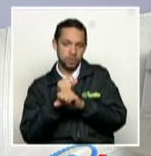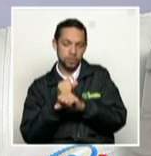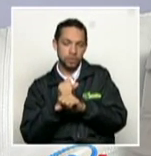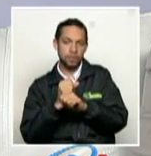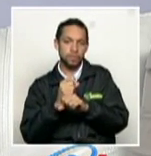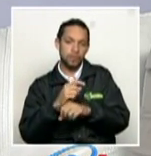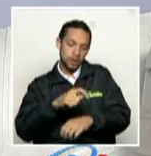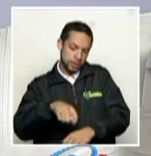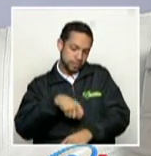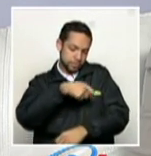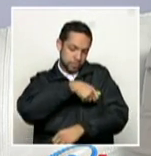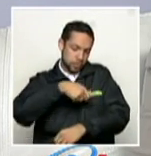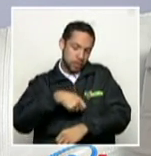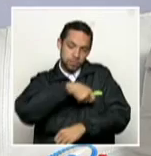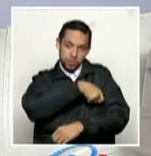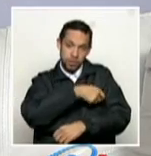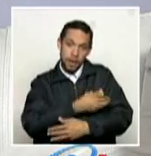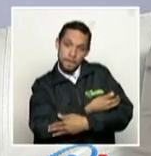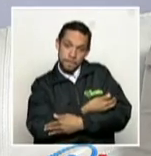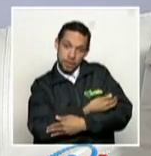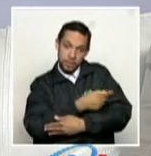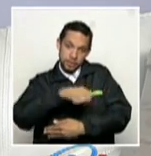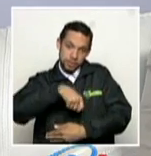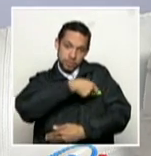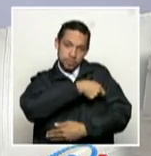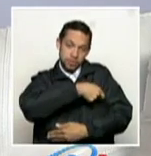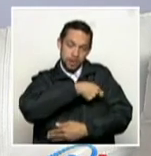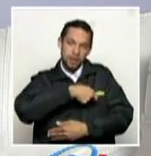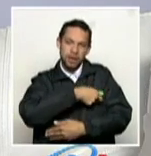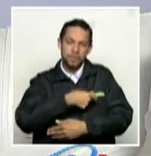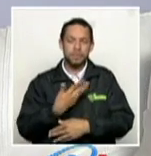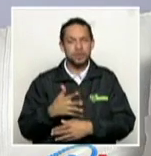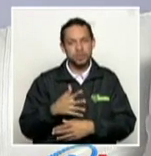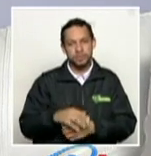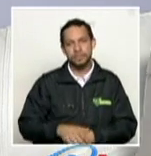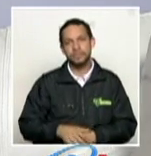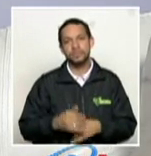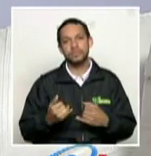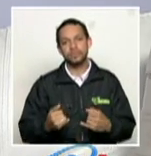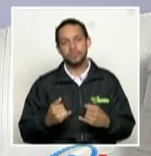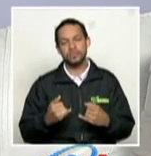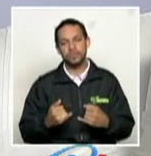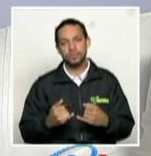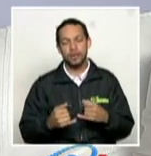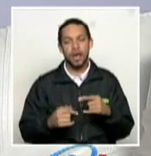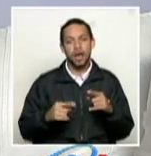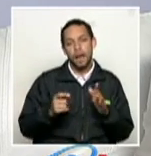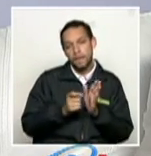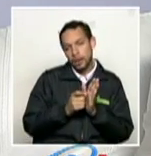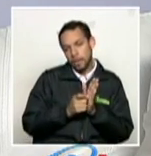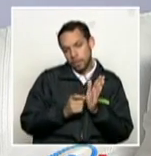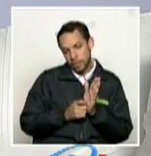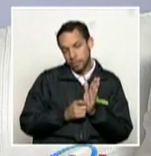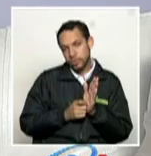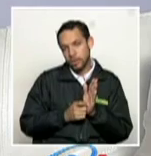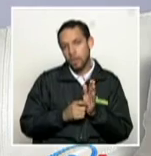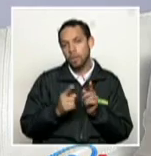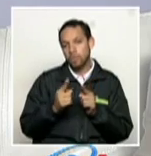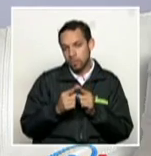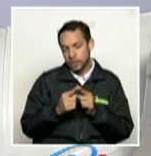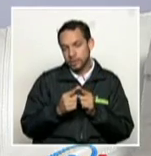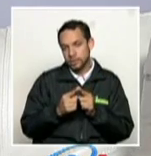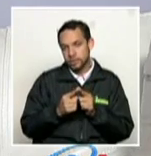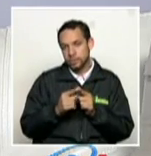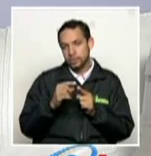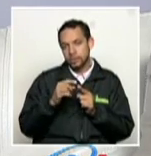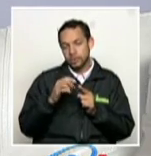una cucharada dulcera. Bueno. Usted debe utilizar opciones, ¿cierto? Esa puede ser una,